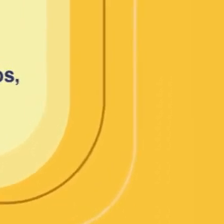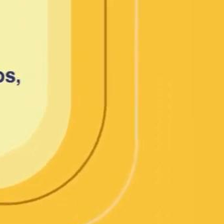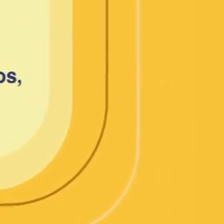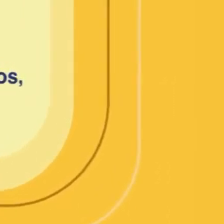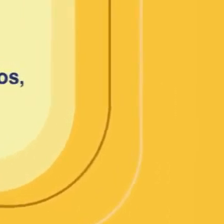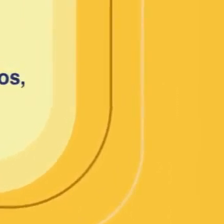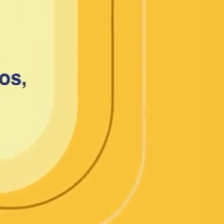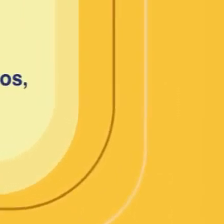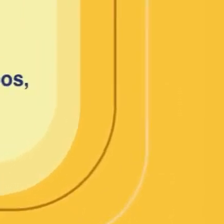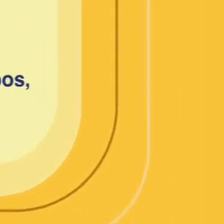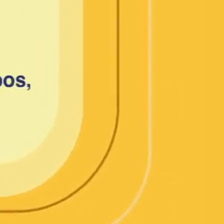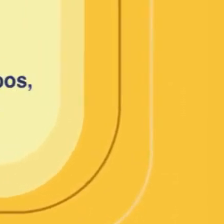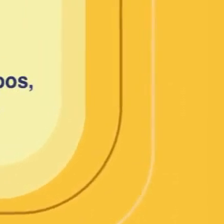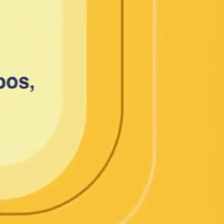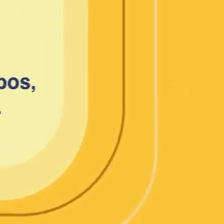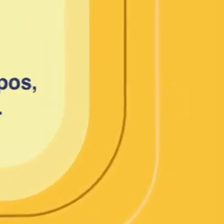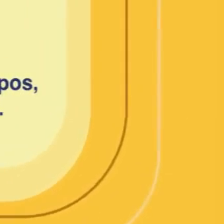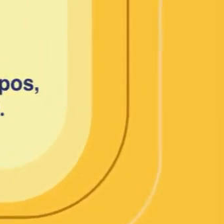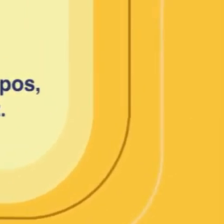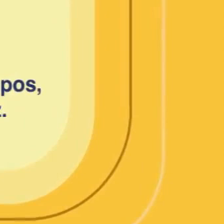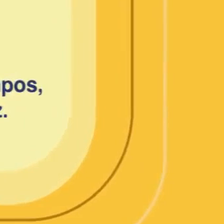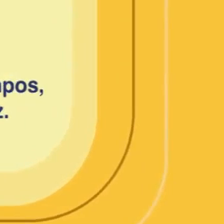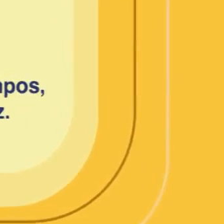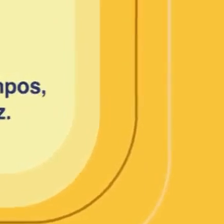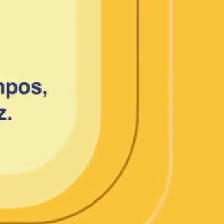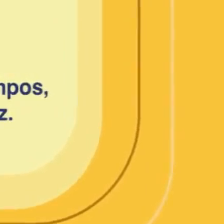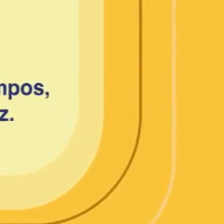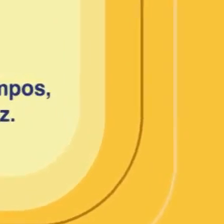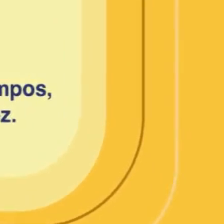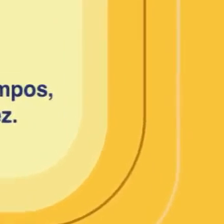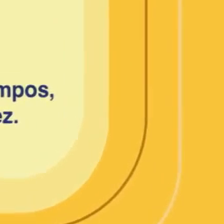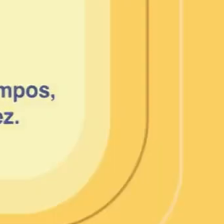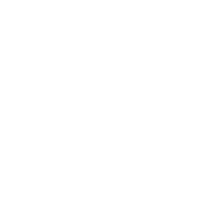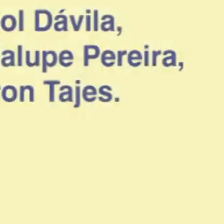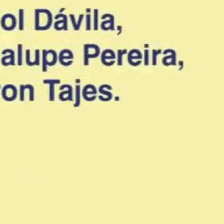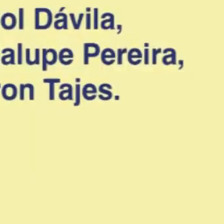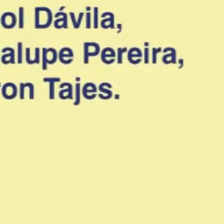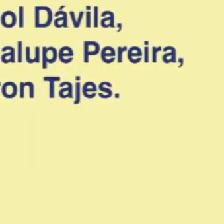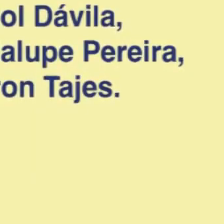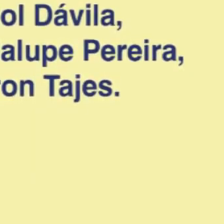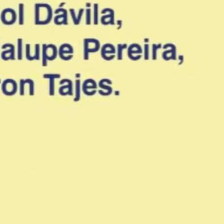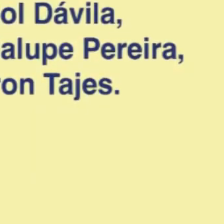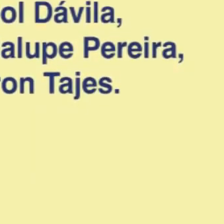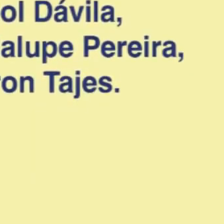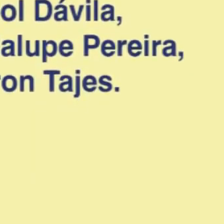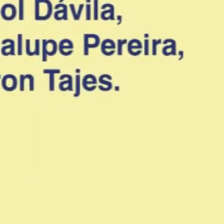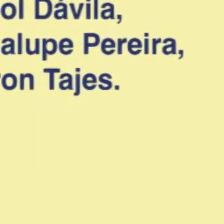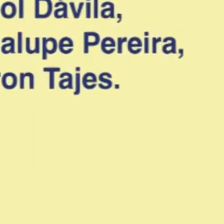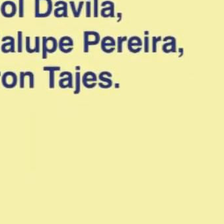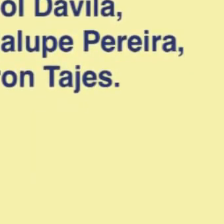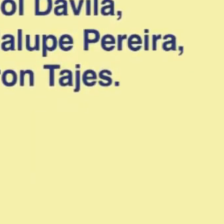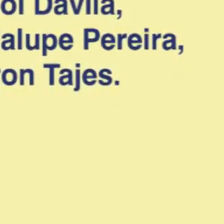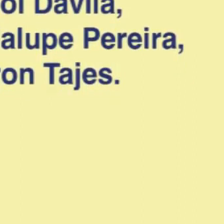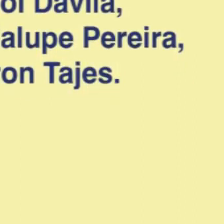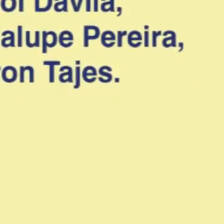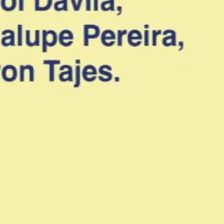secundaria y bachillerato en el crecimiento de un jardín de cristales, las instituciones ganadoras son: primer premio, Liceo número 7 de